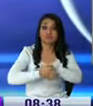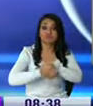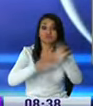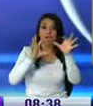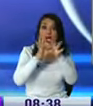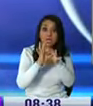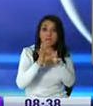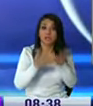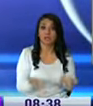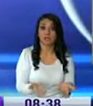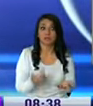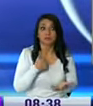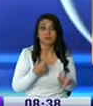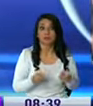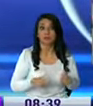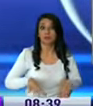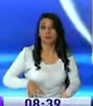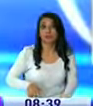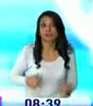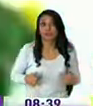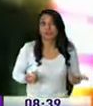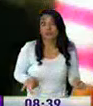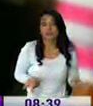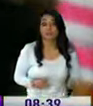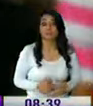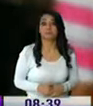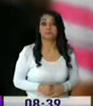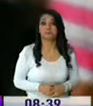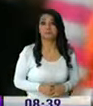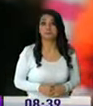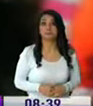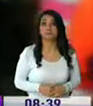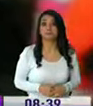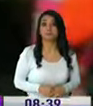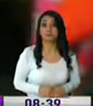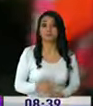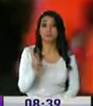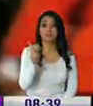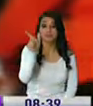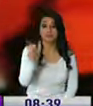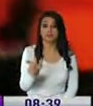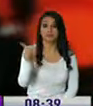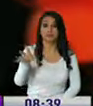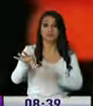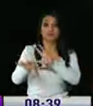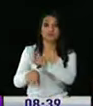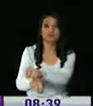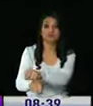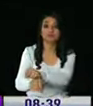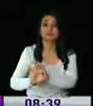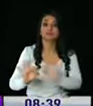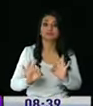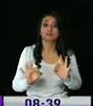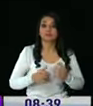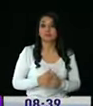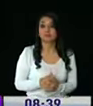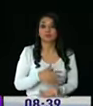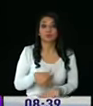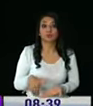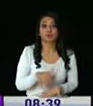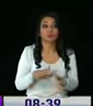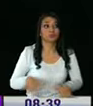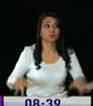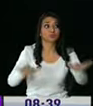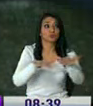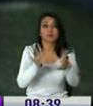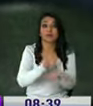no, hacen las manos. Ninguno de los tres asaltantes fueron aprehendidos. La incertidumbre crece entonces al